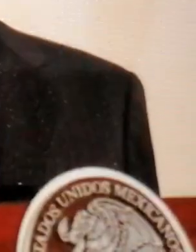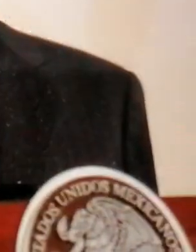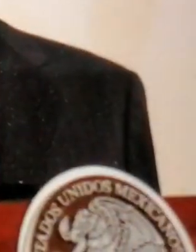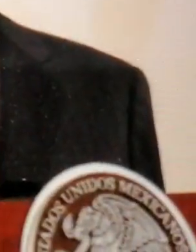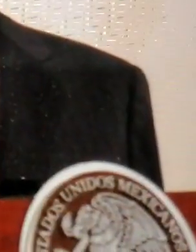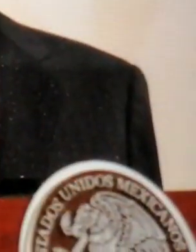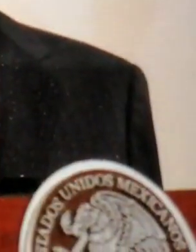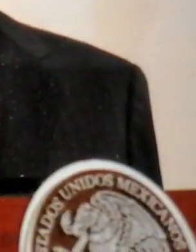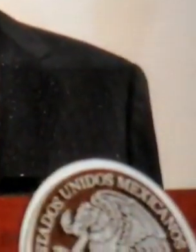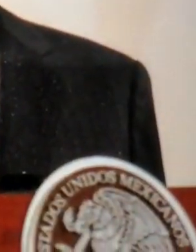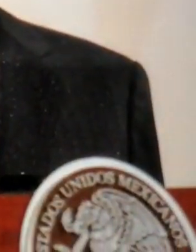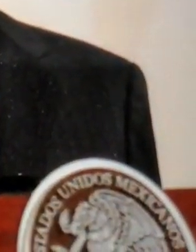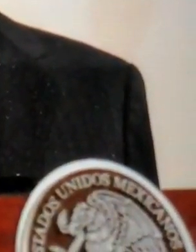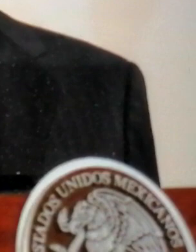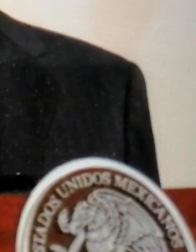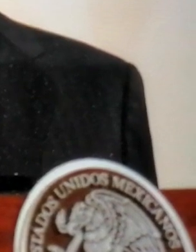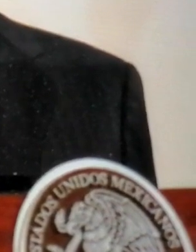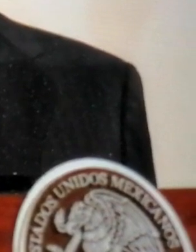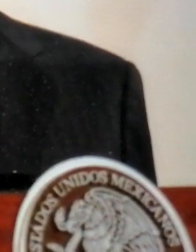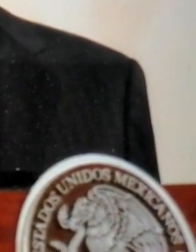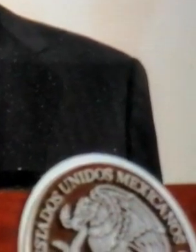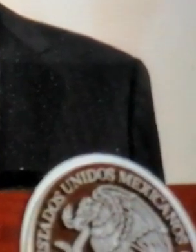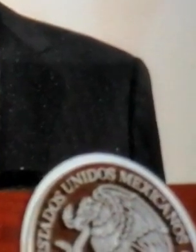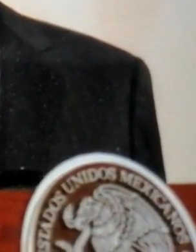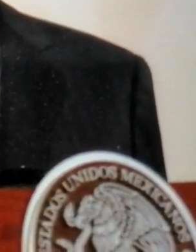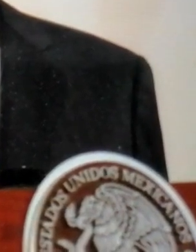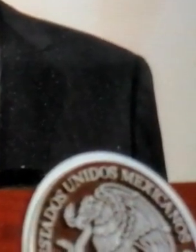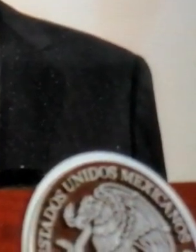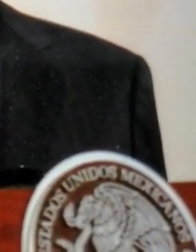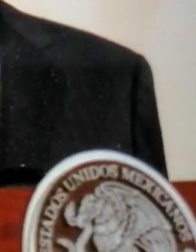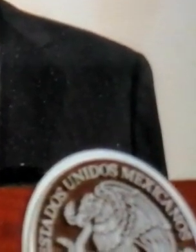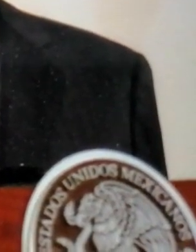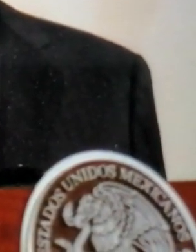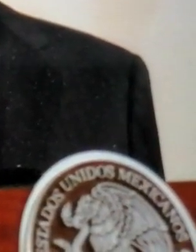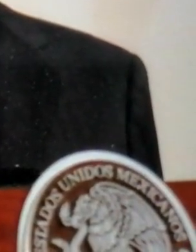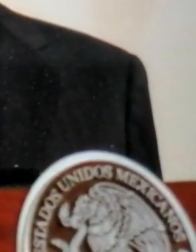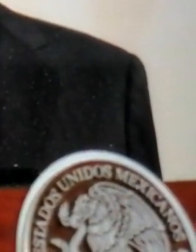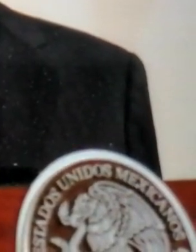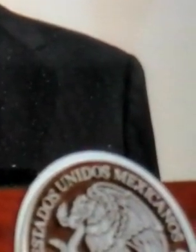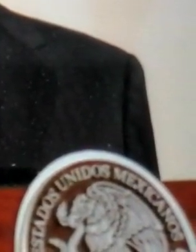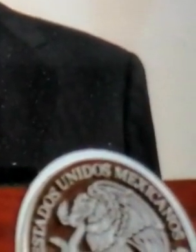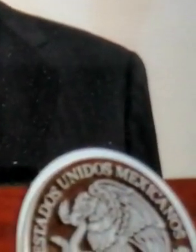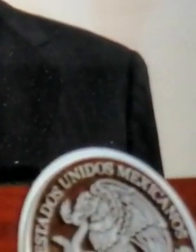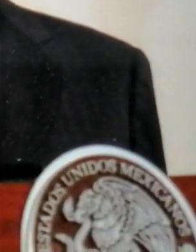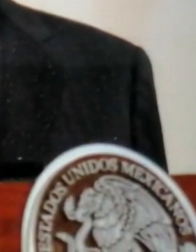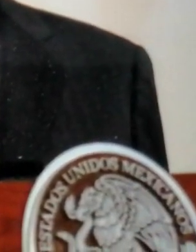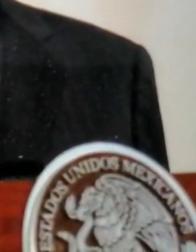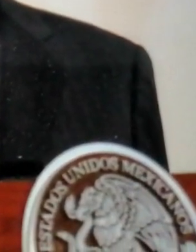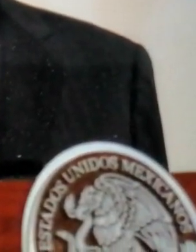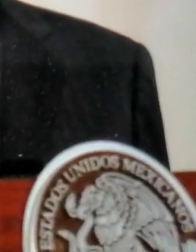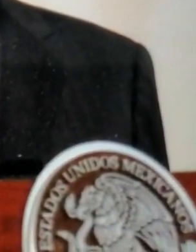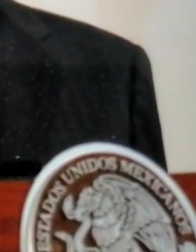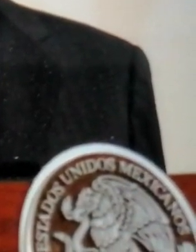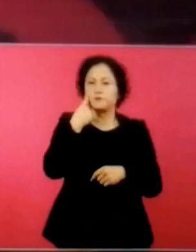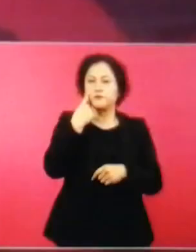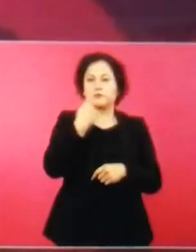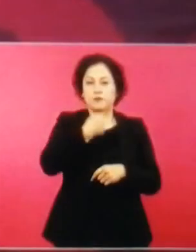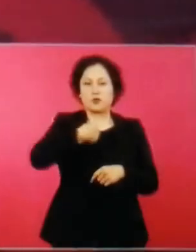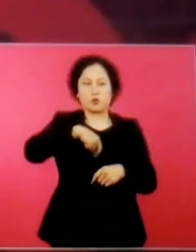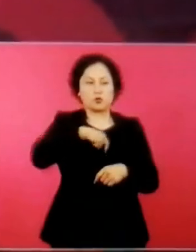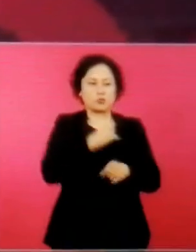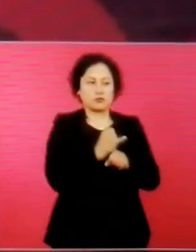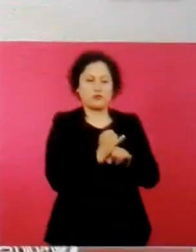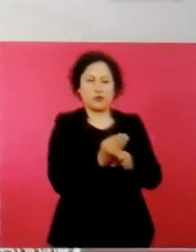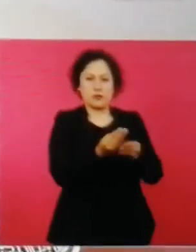que fuera interceptada por un grupo de encapuchados, pues es común que en las autopistas las personas se acerquen con los políticos.